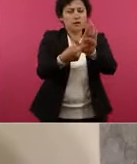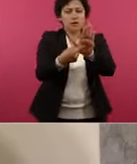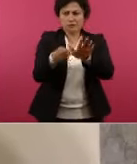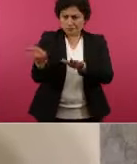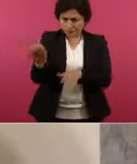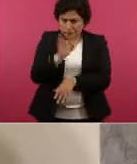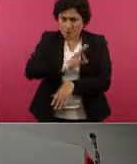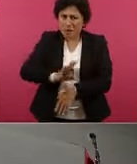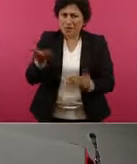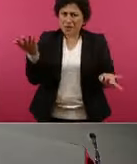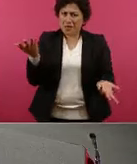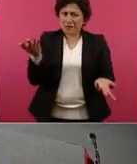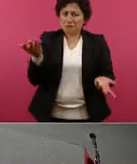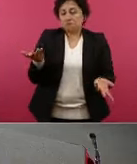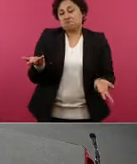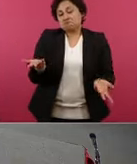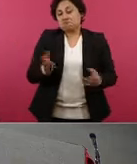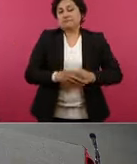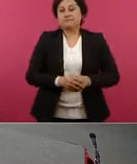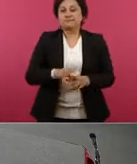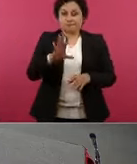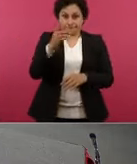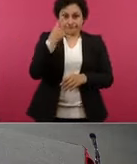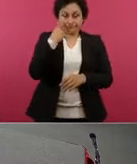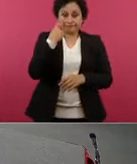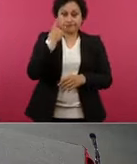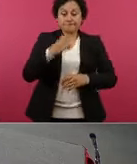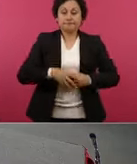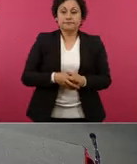A ver, pon. Miren,